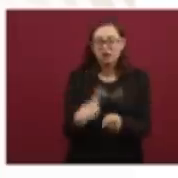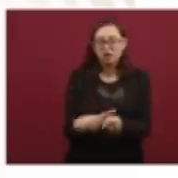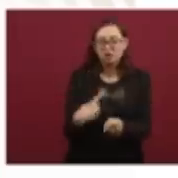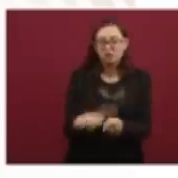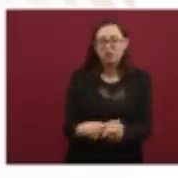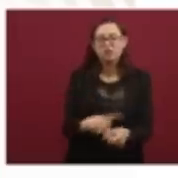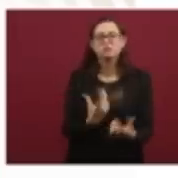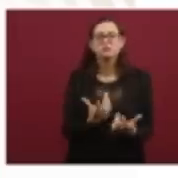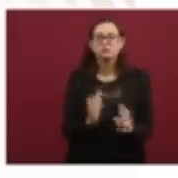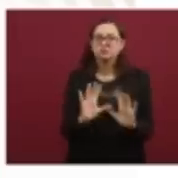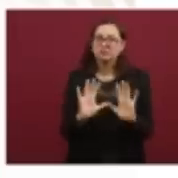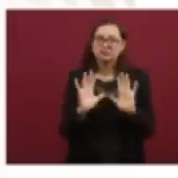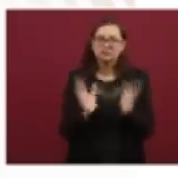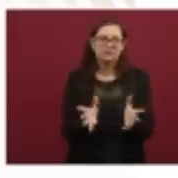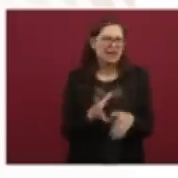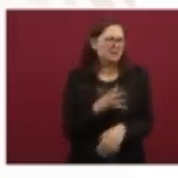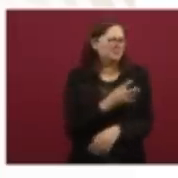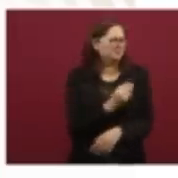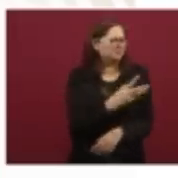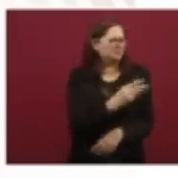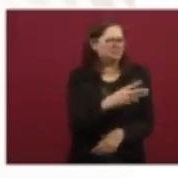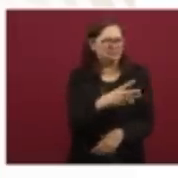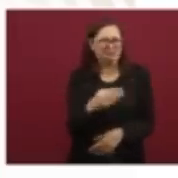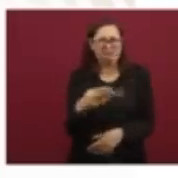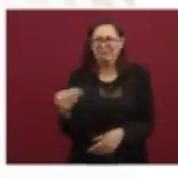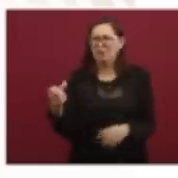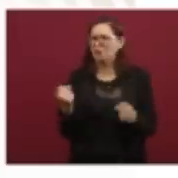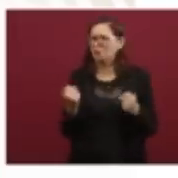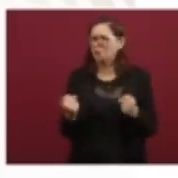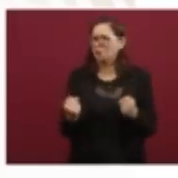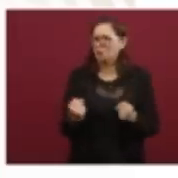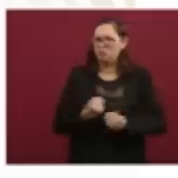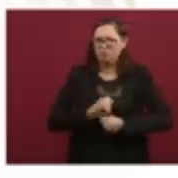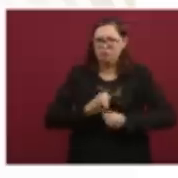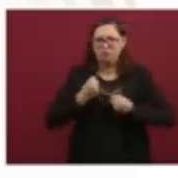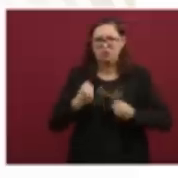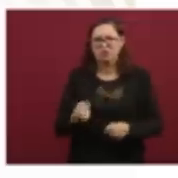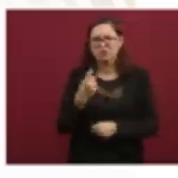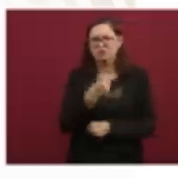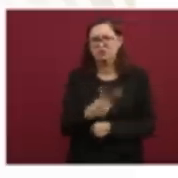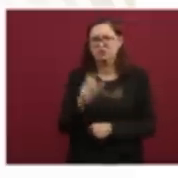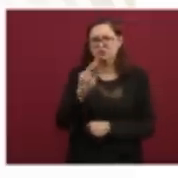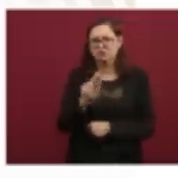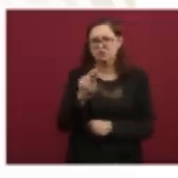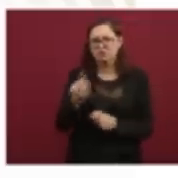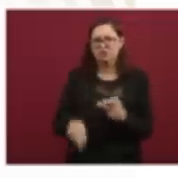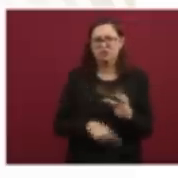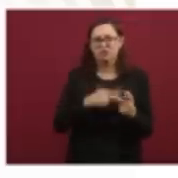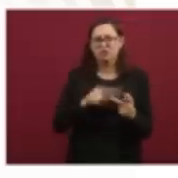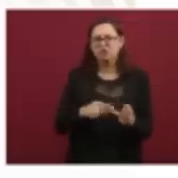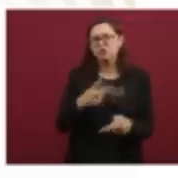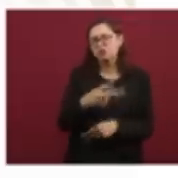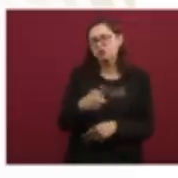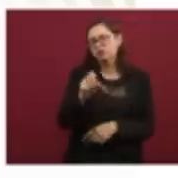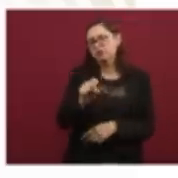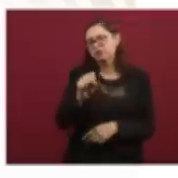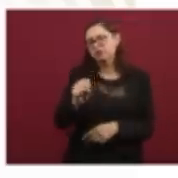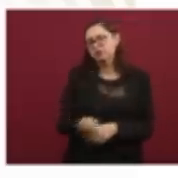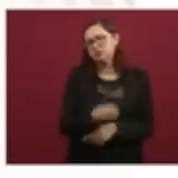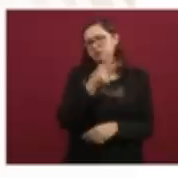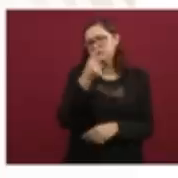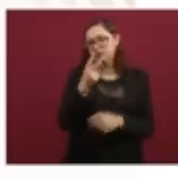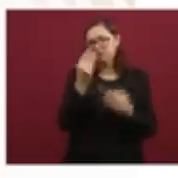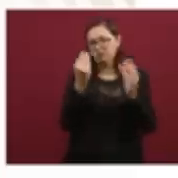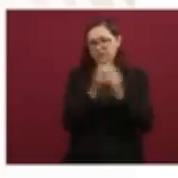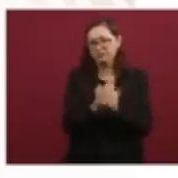una epidemia en nuestro país, requieren 180 de ellos, 262